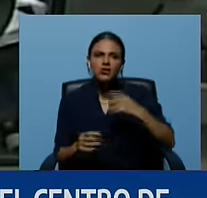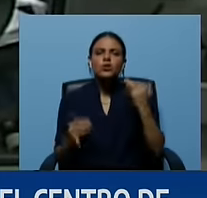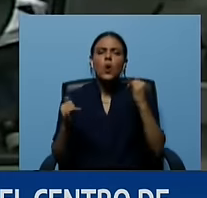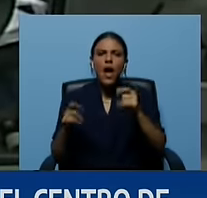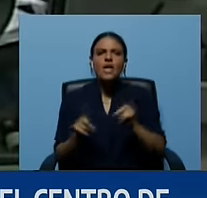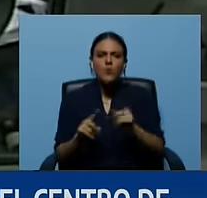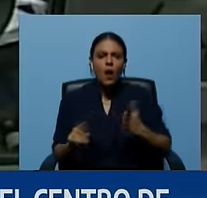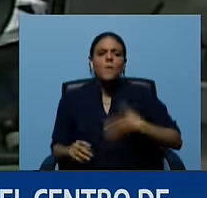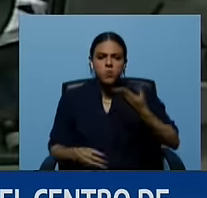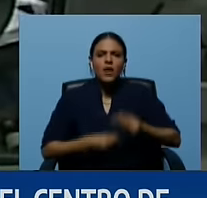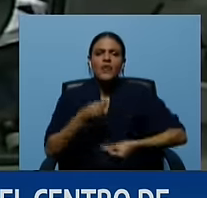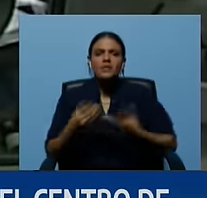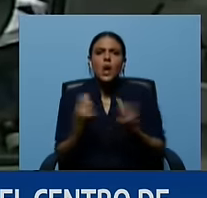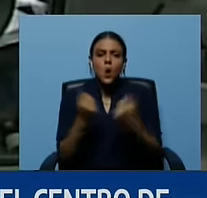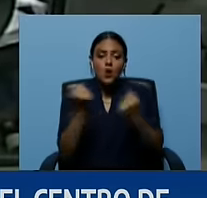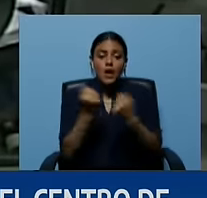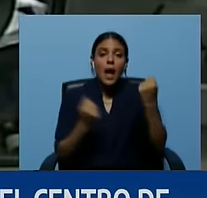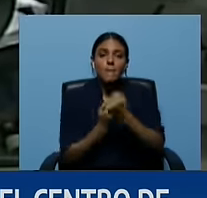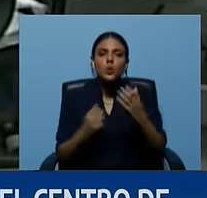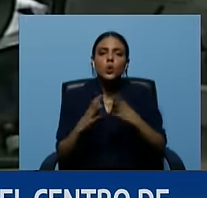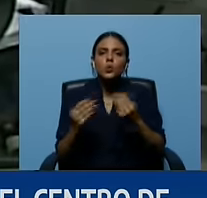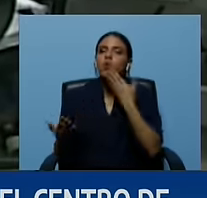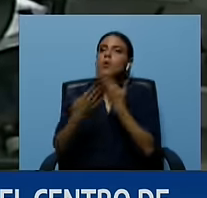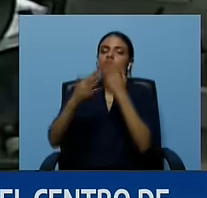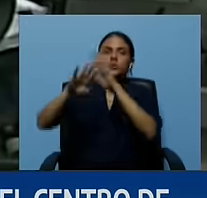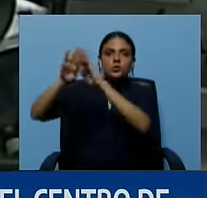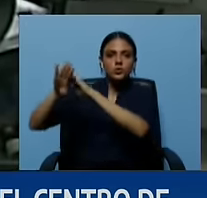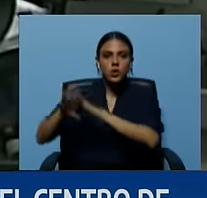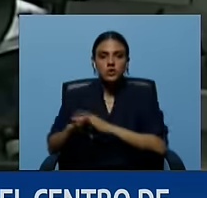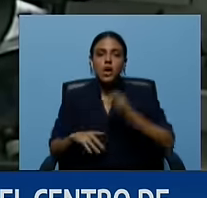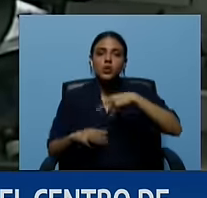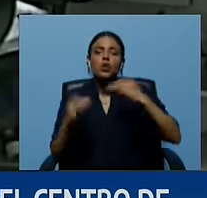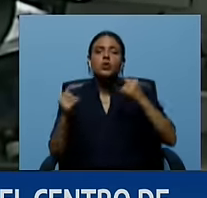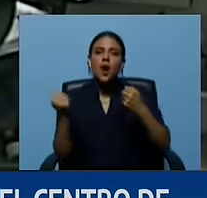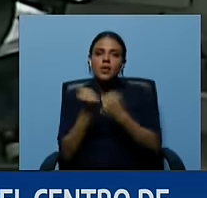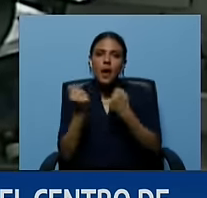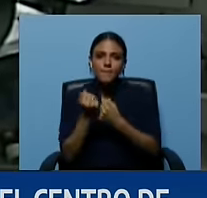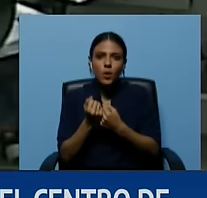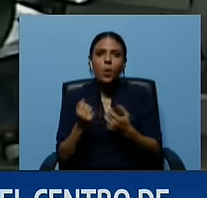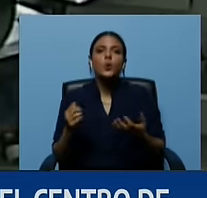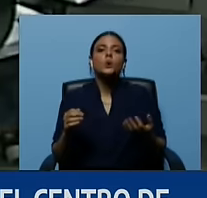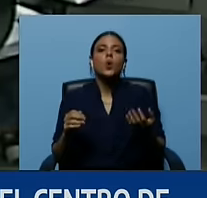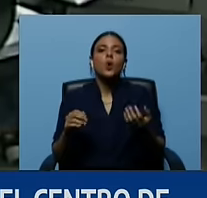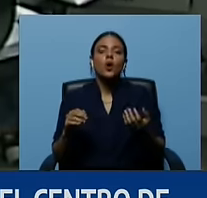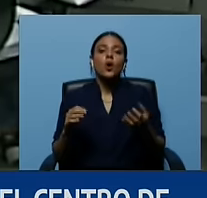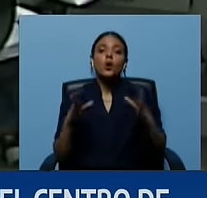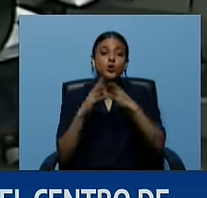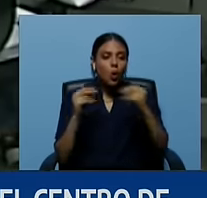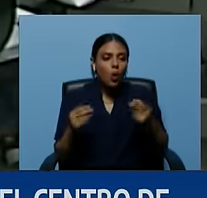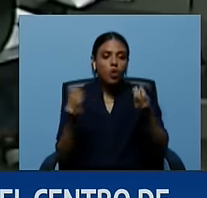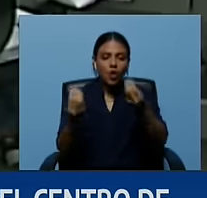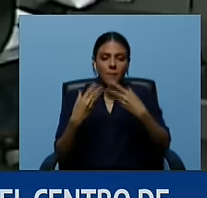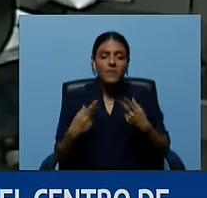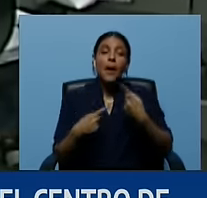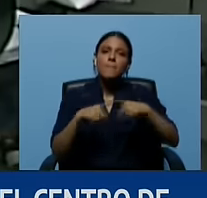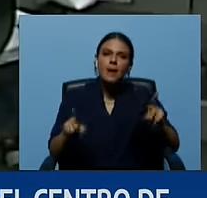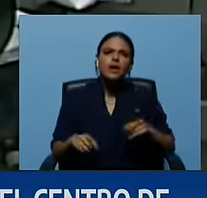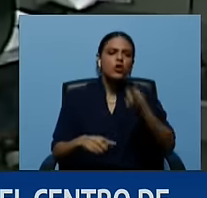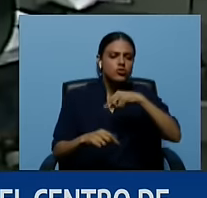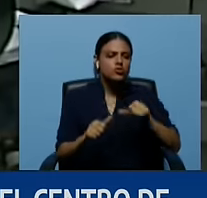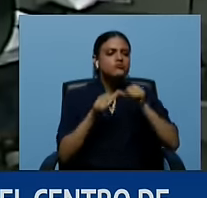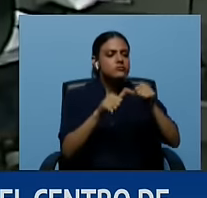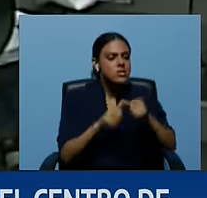de hacerlo con el apoyo requerido. Hemos tenido apoyo en infraestructura, en equipos, pero hay que apoyar